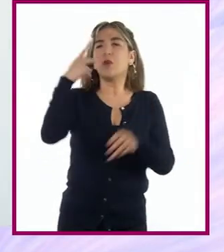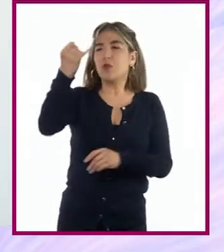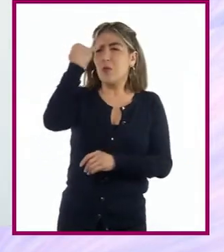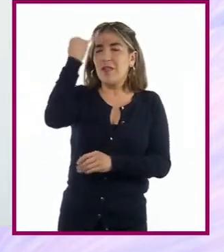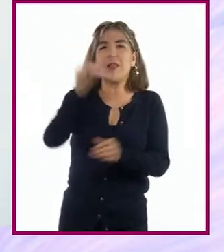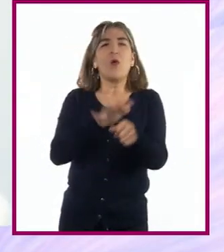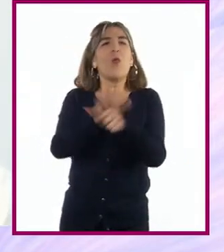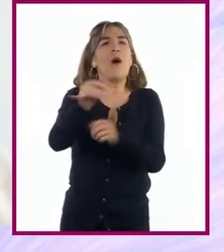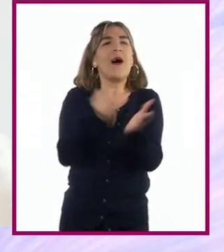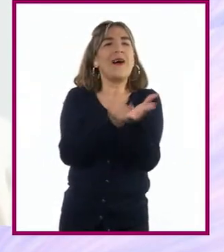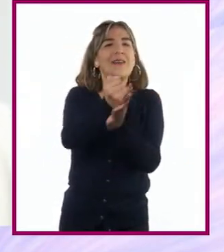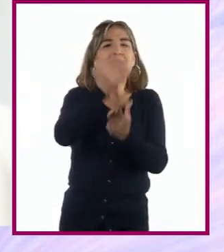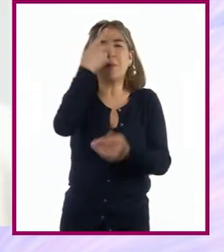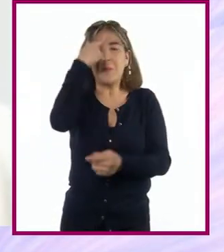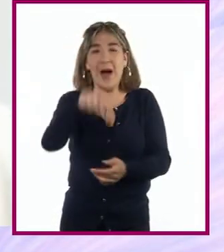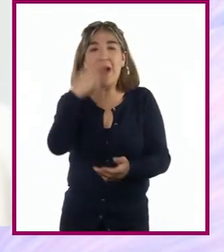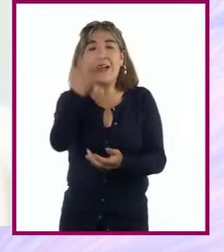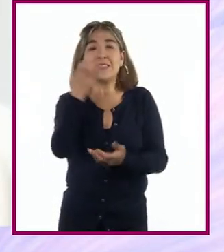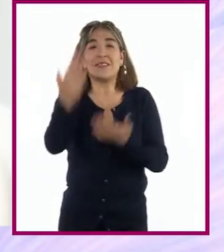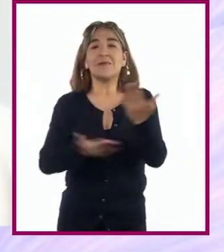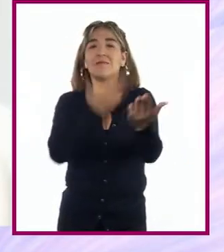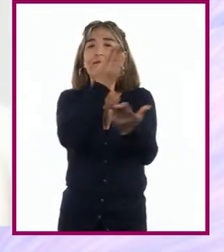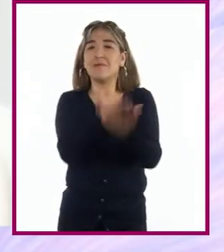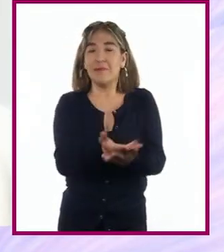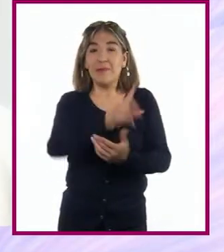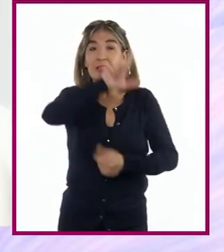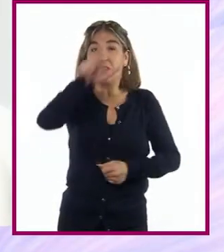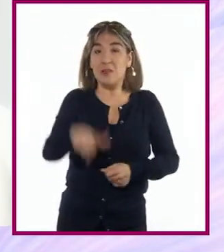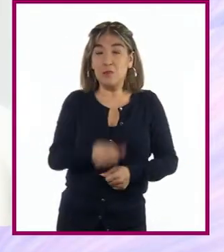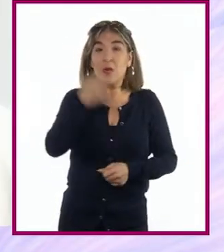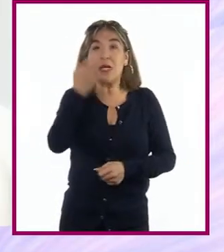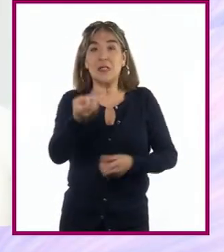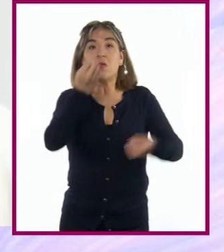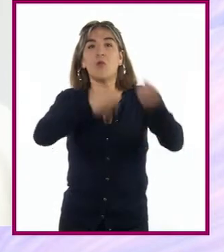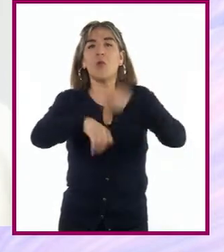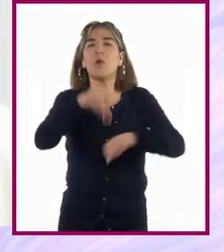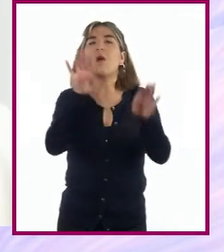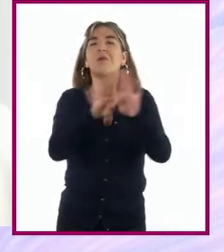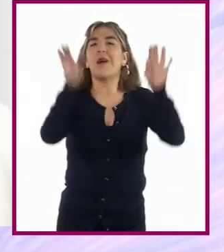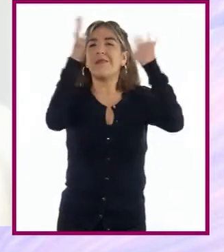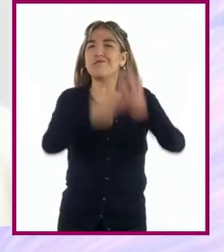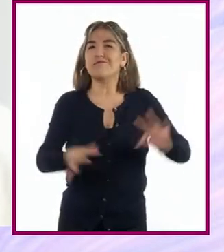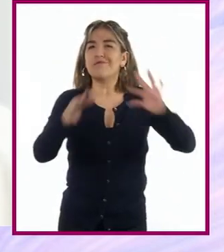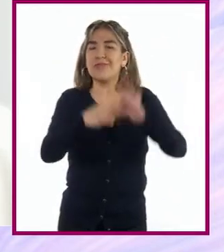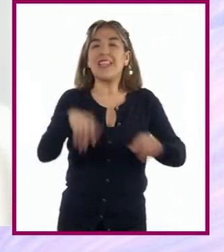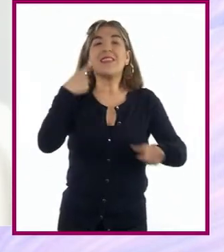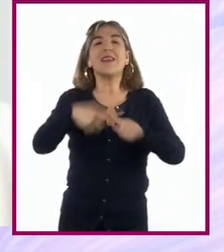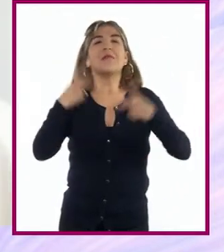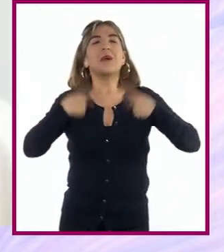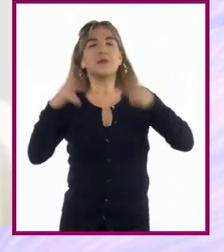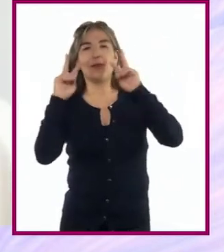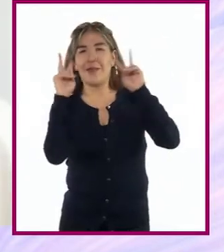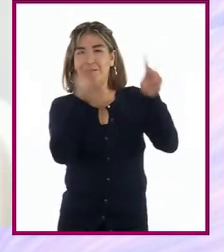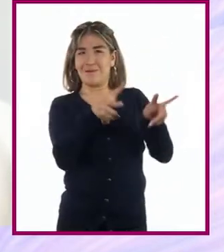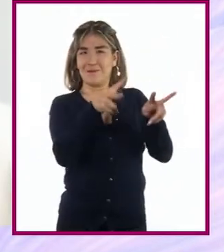esa intencionalidad para que la obra se convierta en una especie de discurso para quien lo observe.